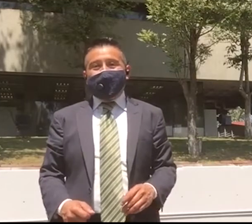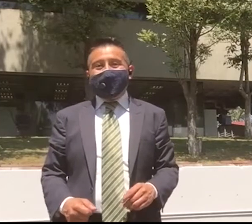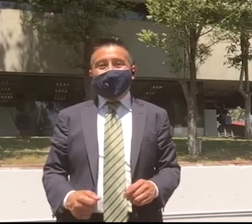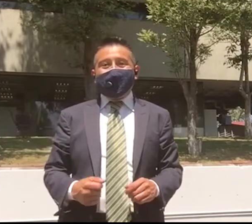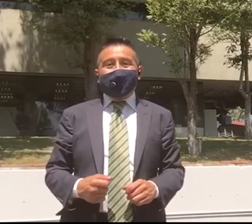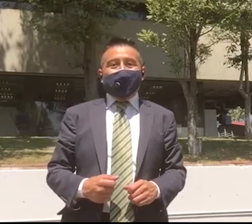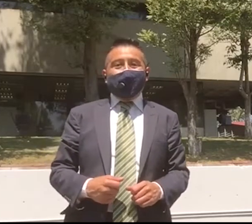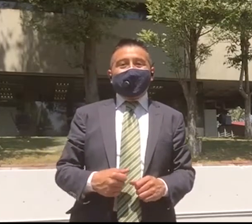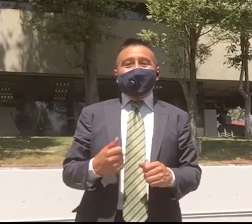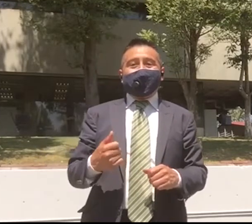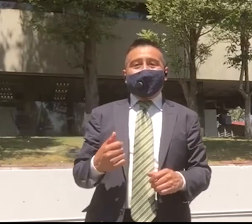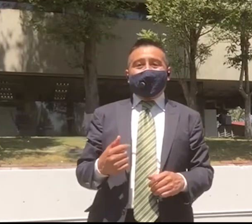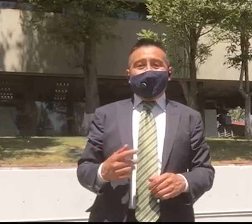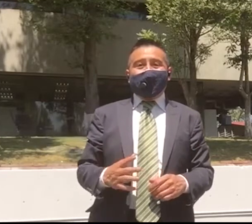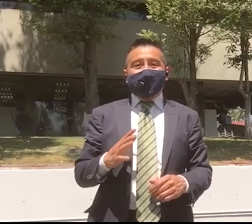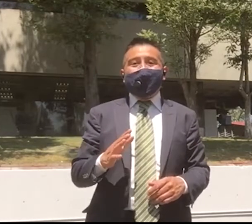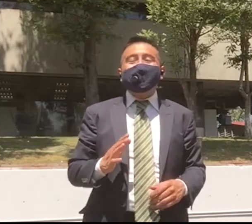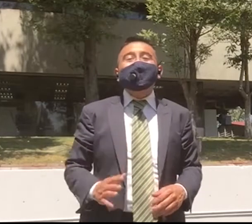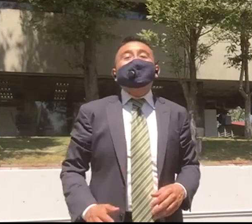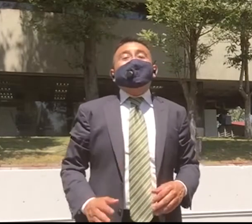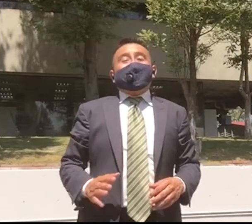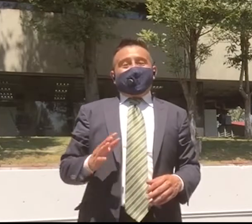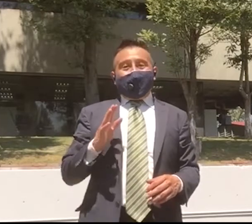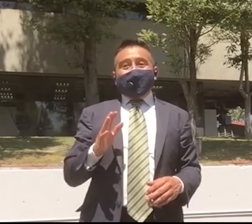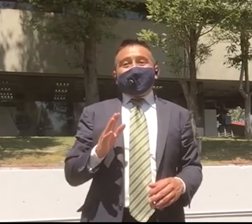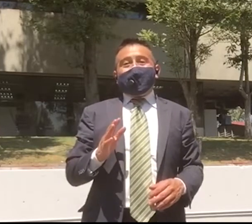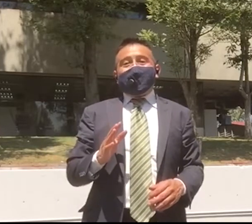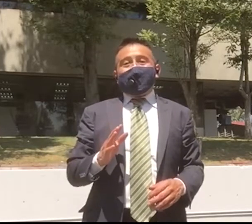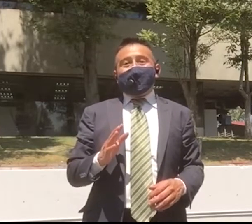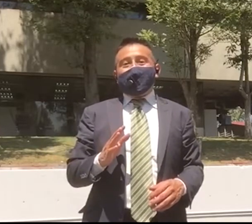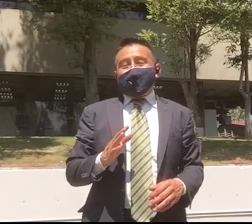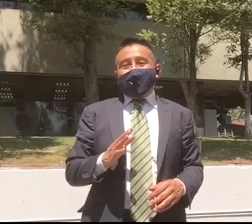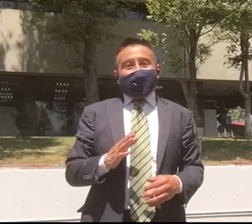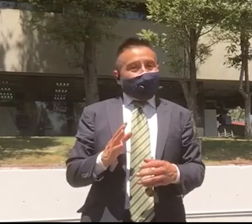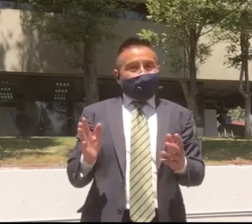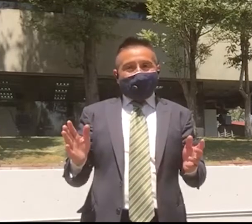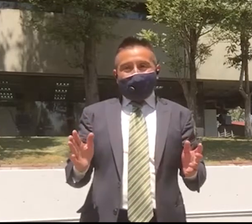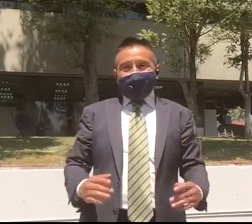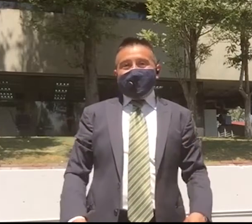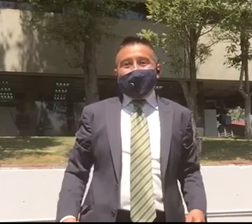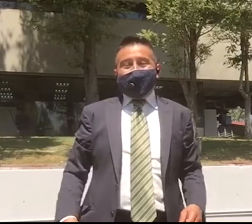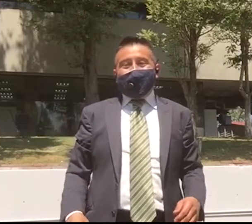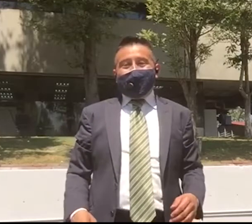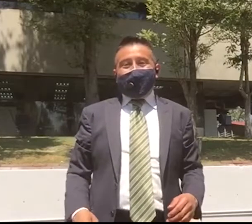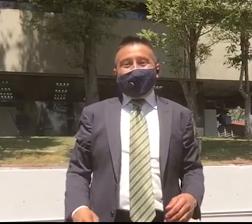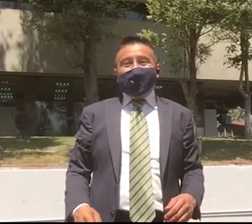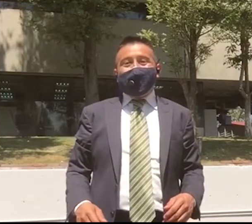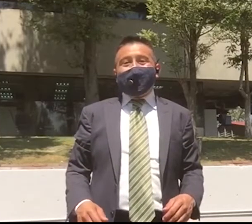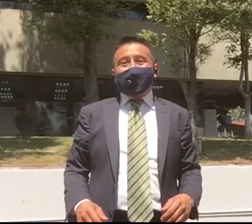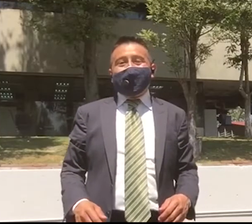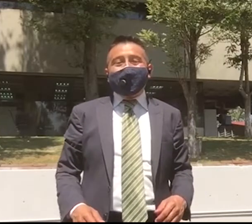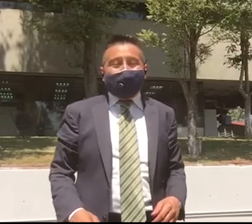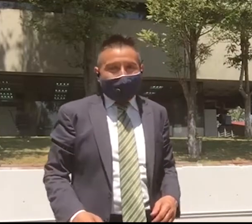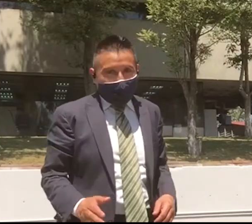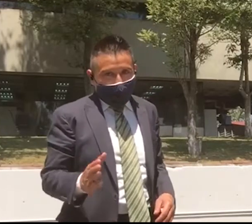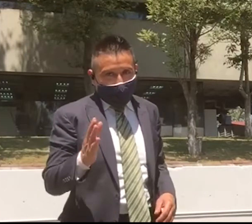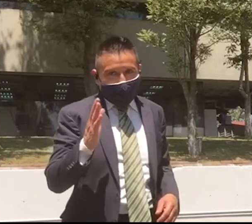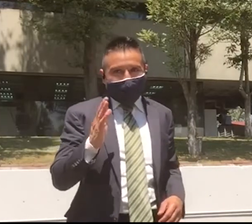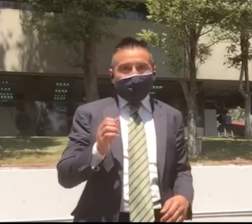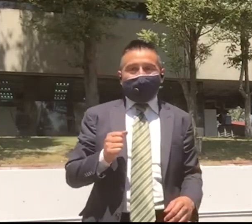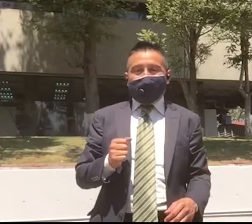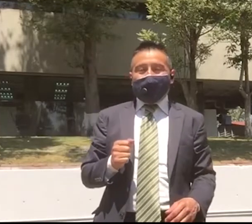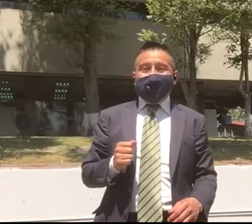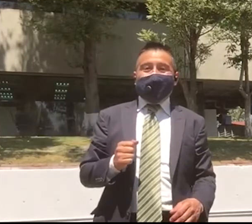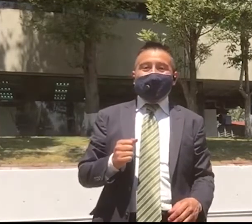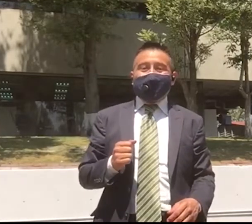datos oficiales de los índices delictivos en el país. Diez entidades concentran la principal incidencia delictiva, entre ellas